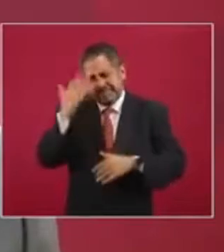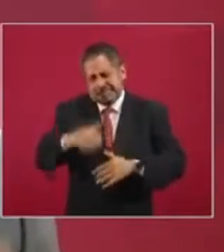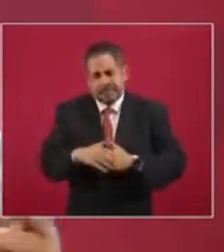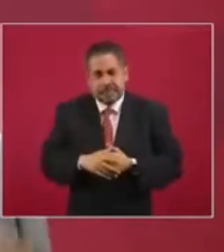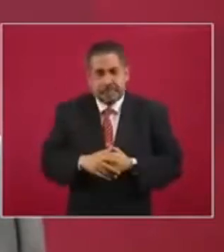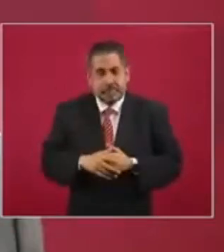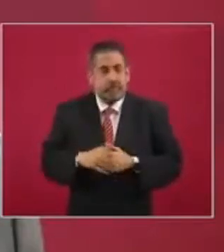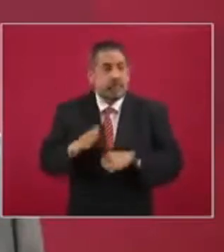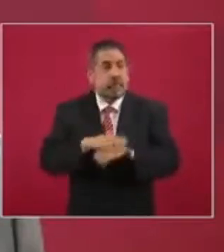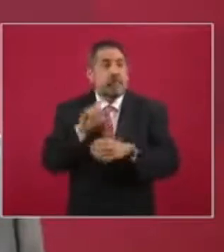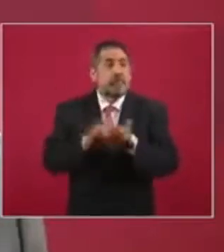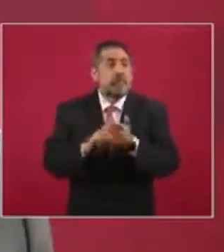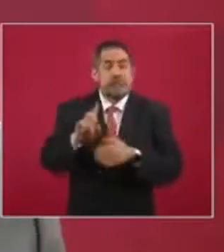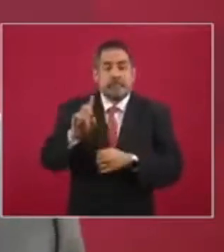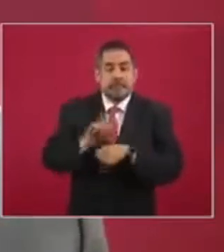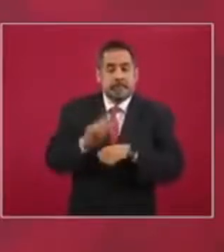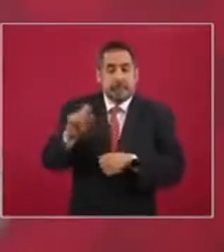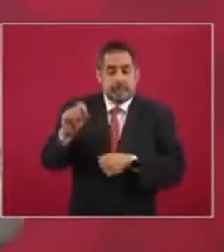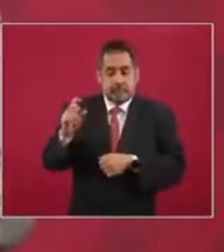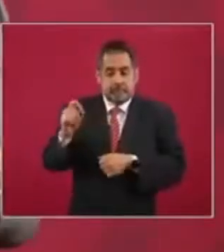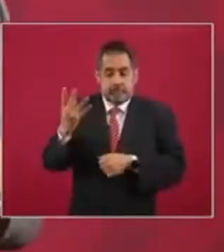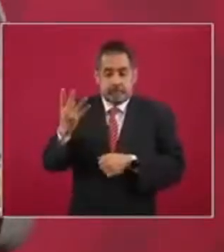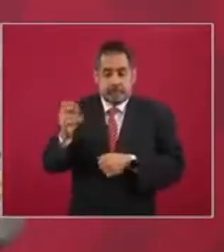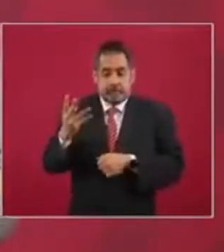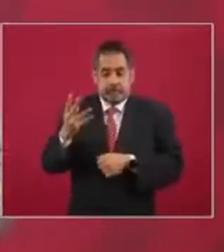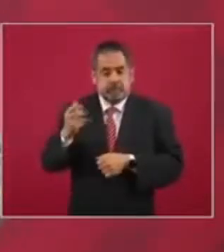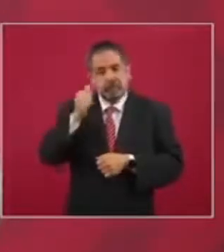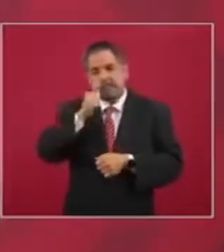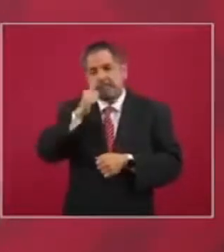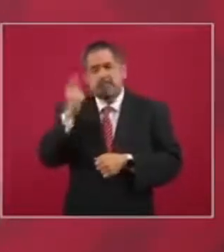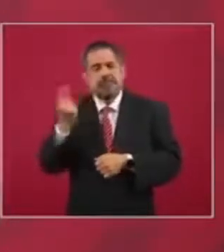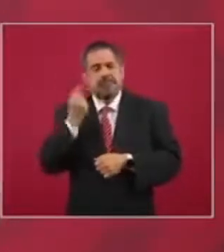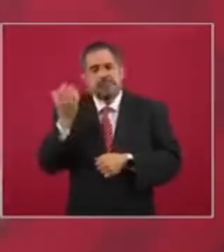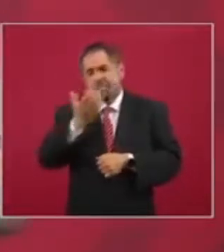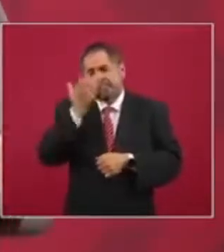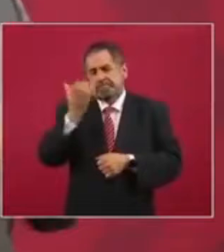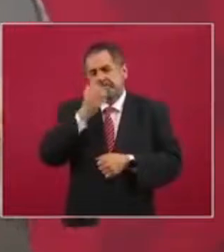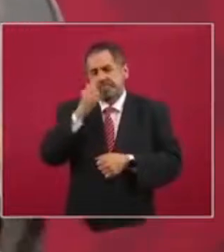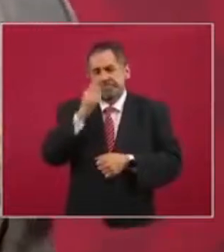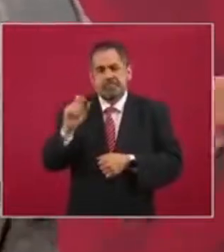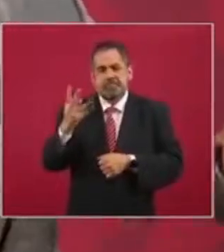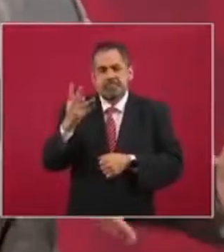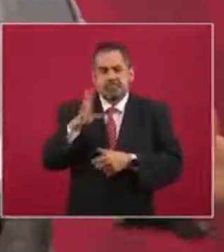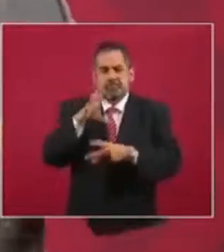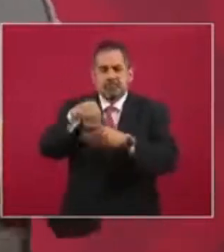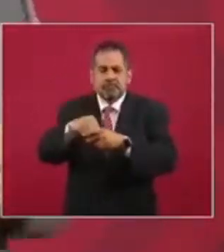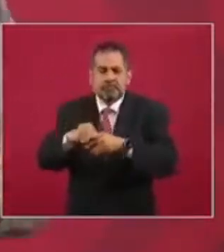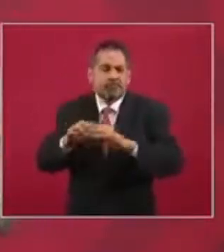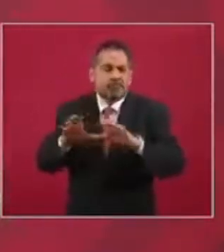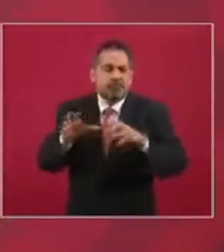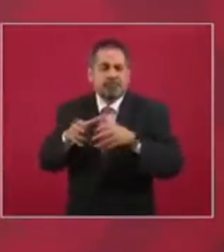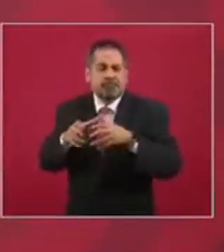porque el 24 se acostumbra a pasar la noche en familia